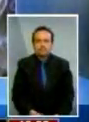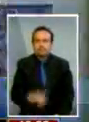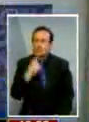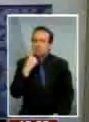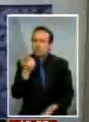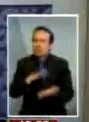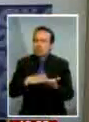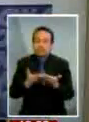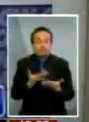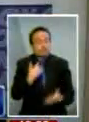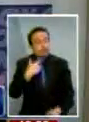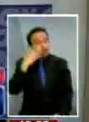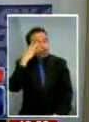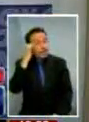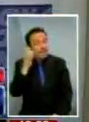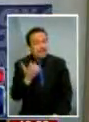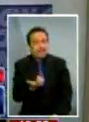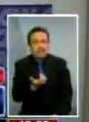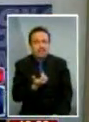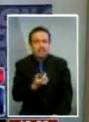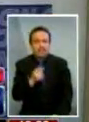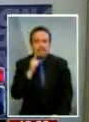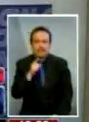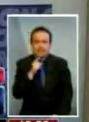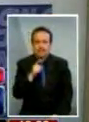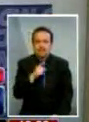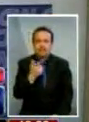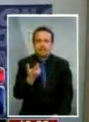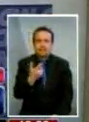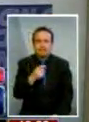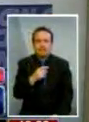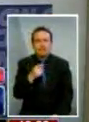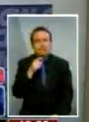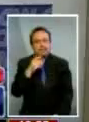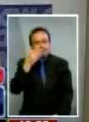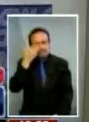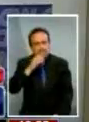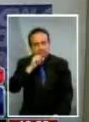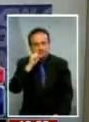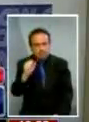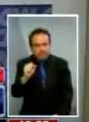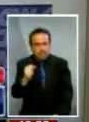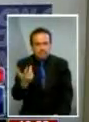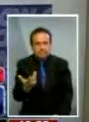Lo que pasa es que yo creo que estos delincuentes actúan